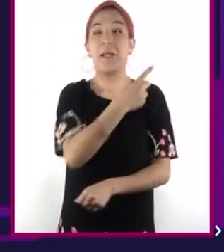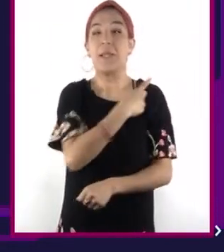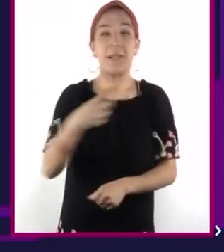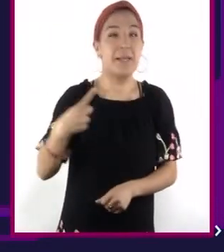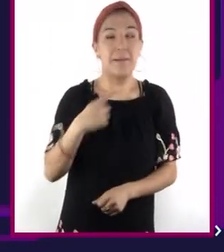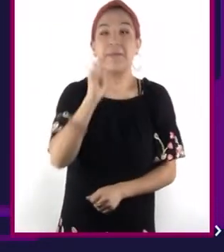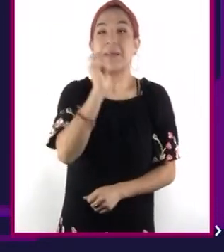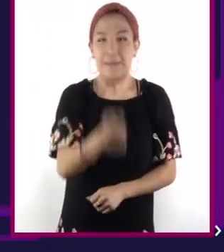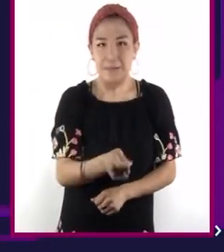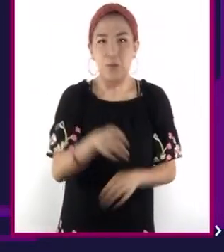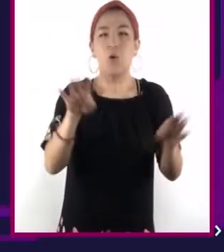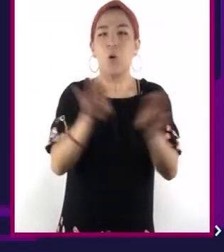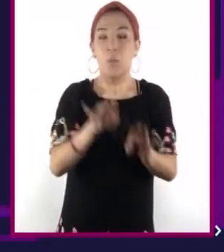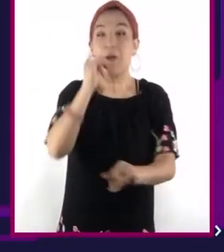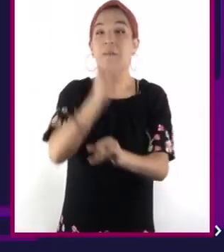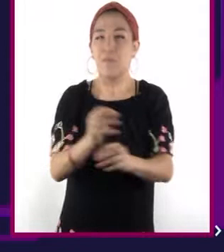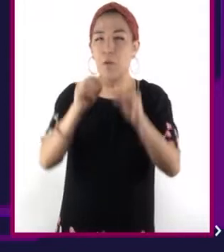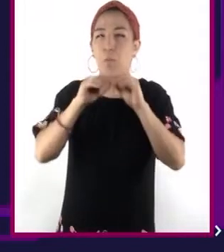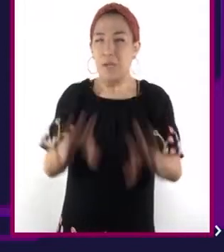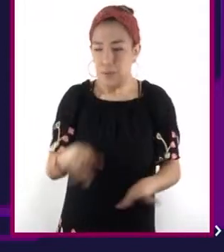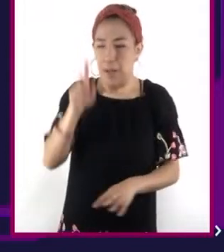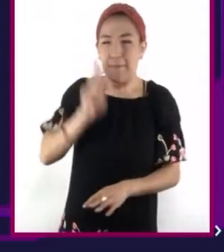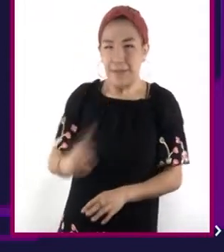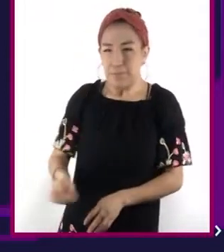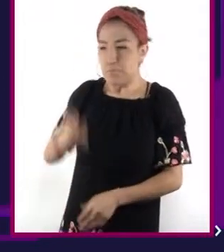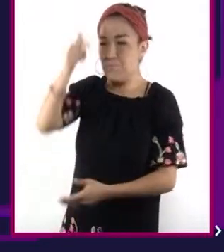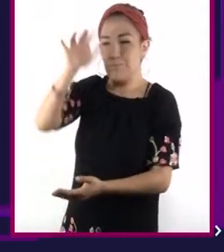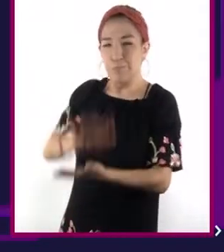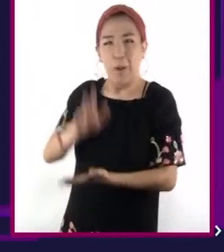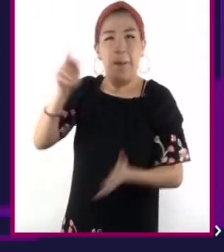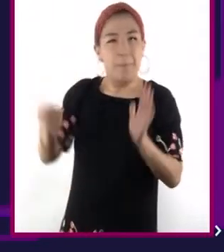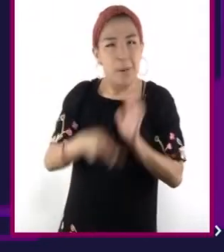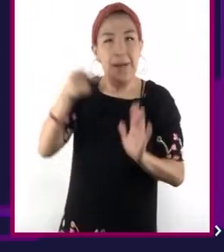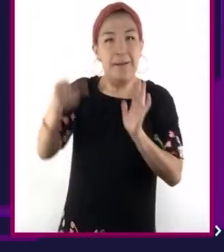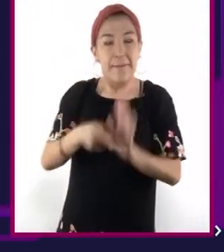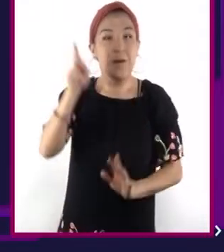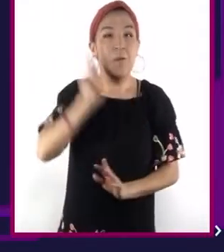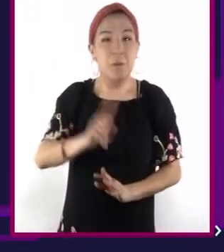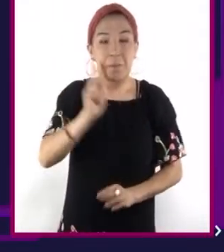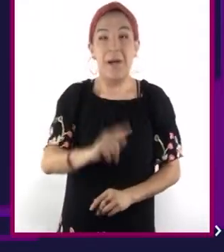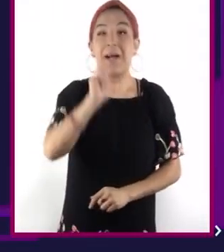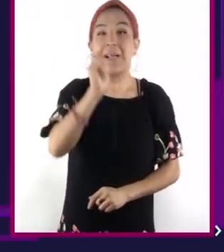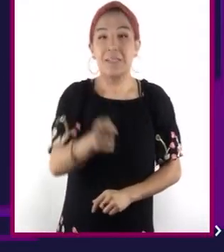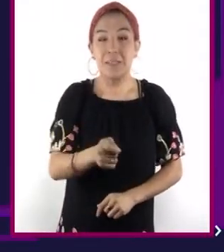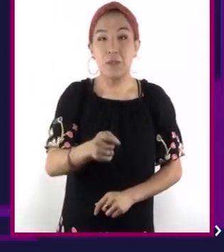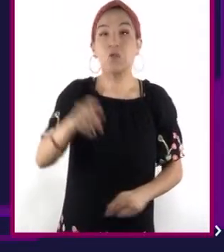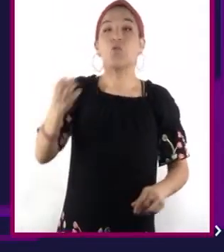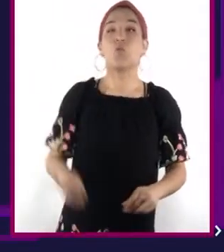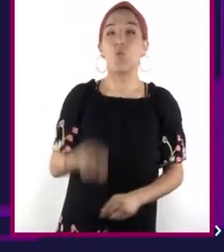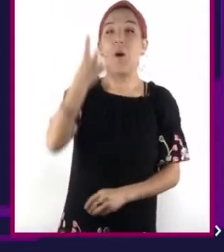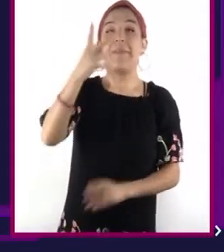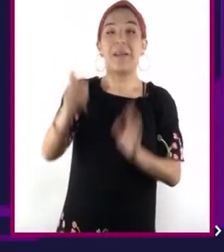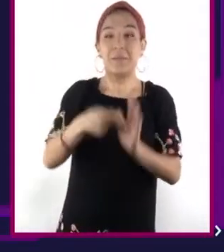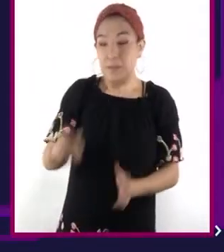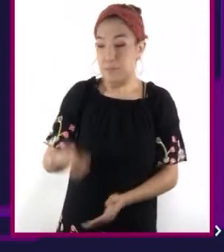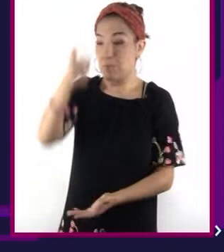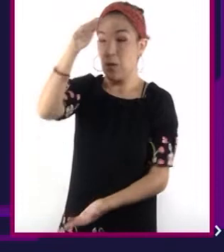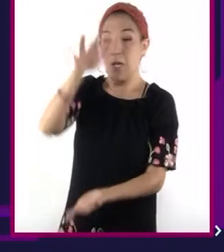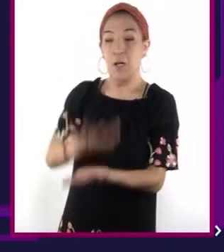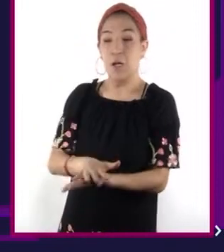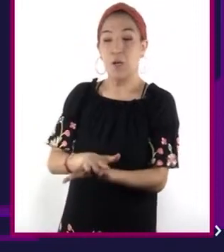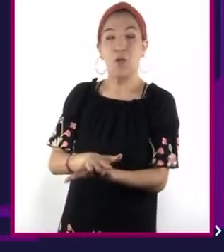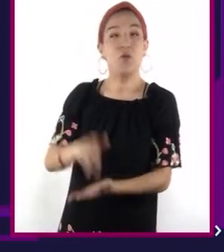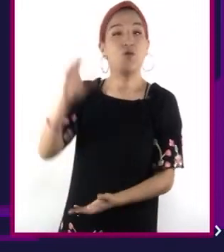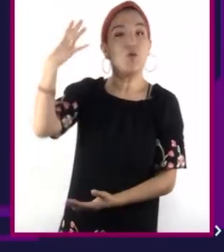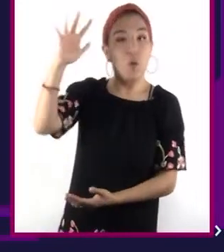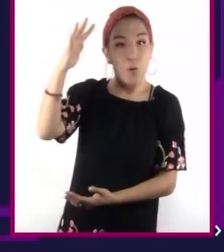en recolectar datos. En este caso, los datos son el número de soles de las secuencias inventadas